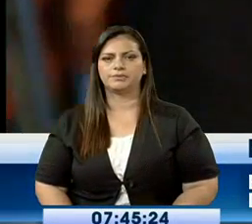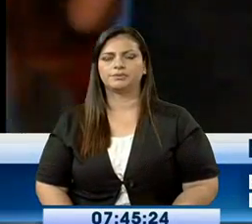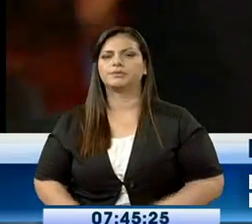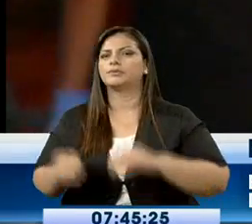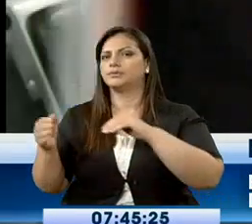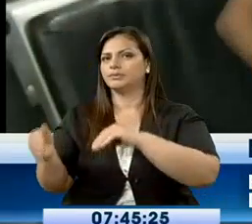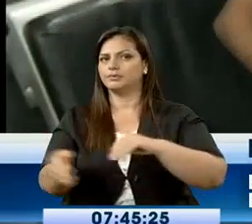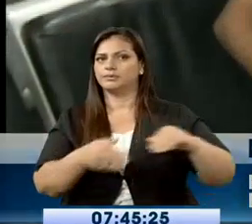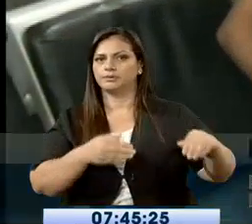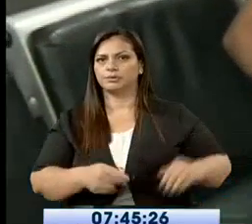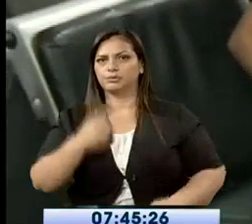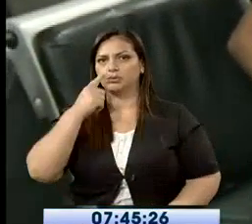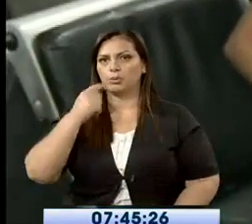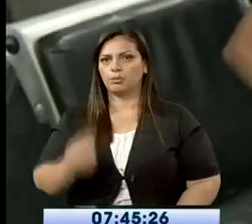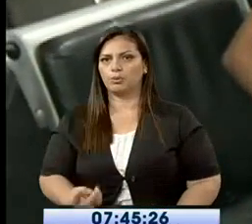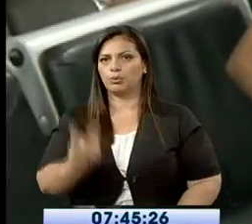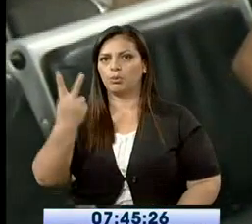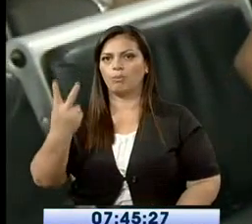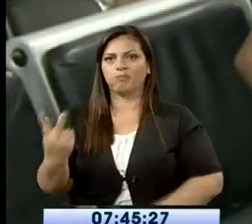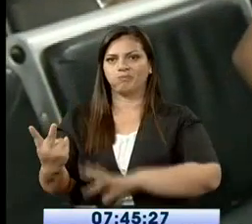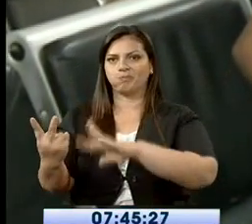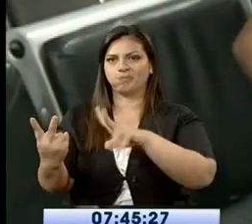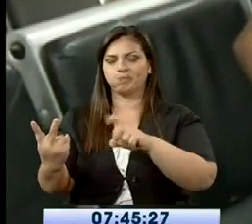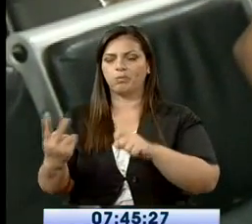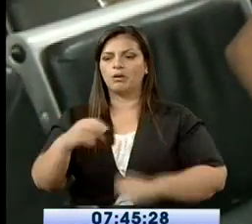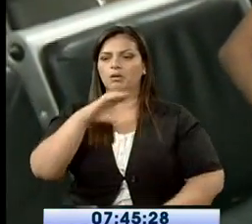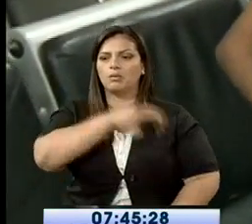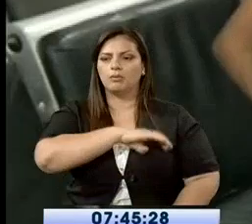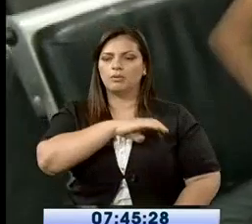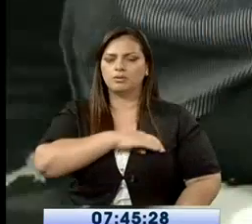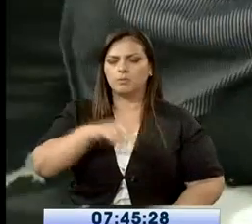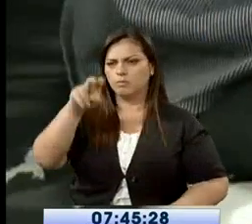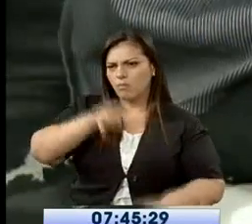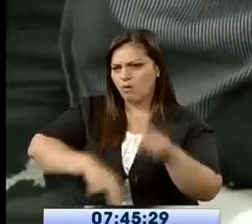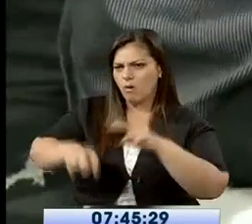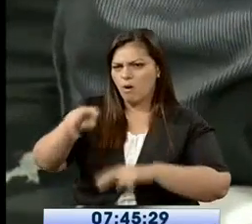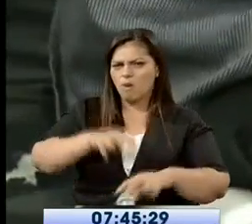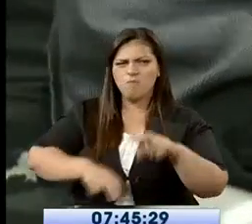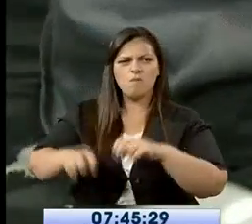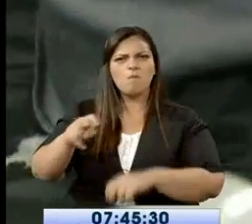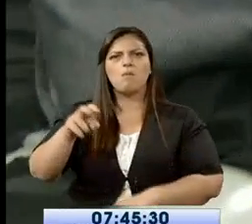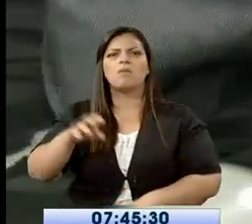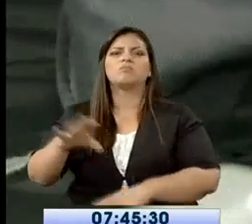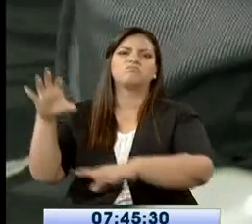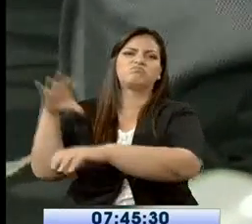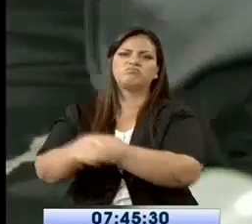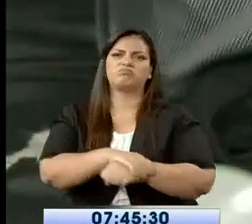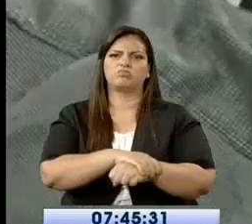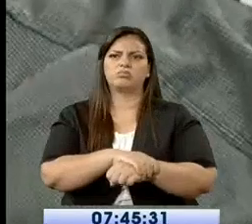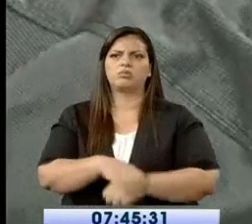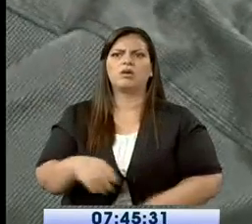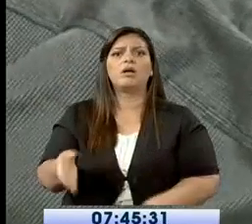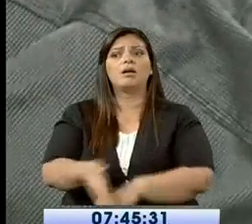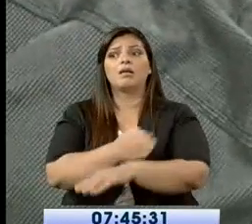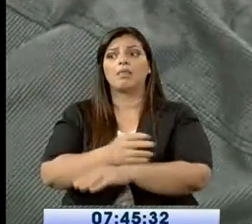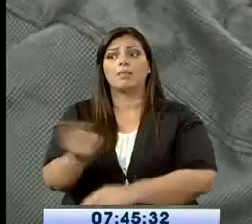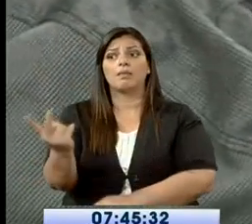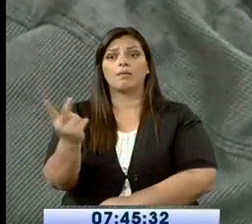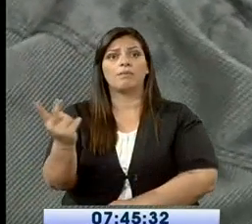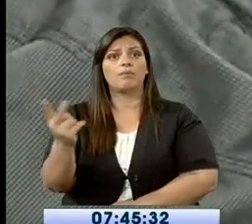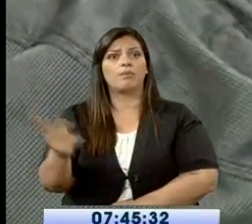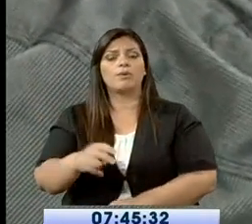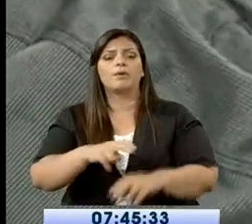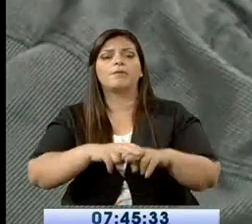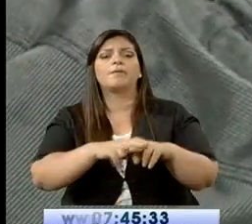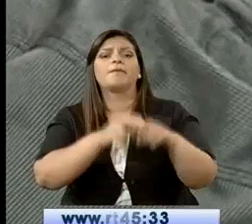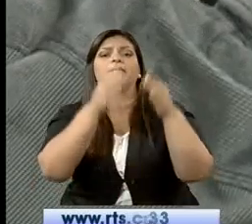2 sujetos fueron detenidos en un operativo realizado en el centro de la ciudad. Aparentemente los sospechosos asaltaron a un taxista.